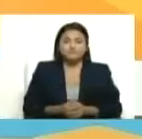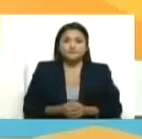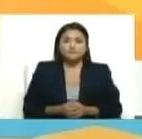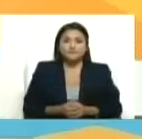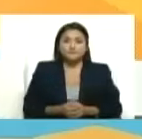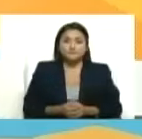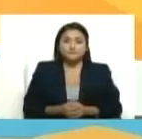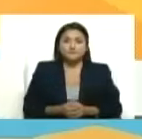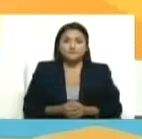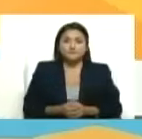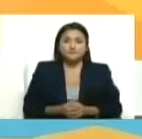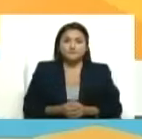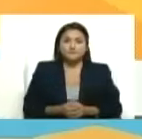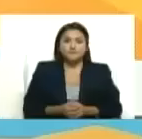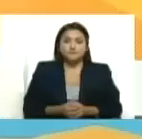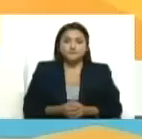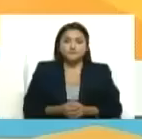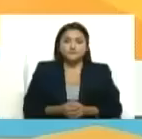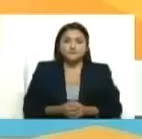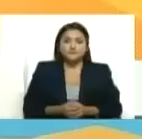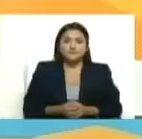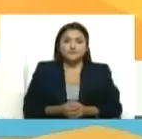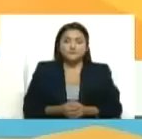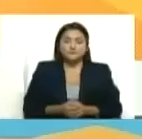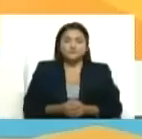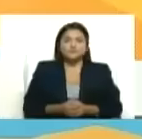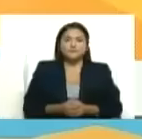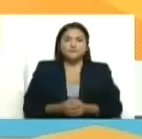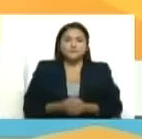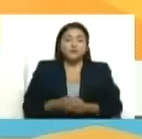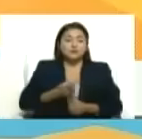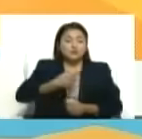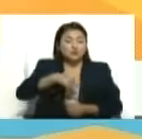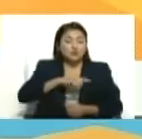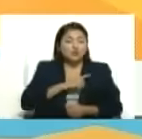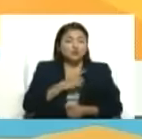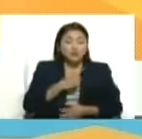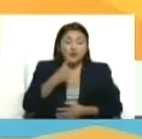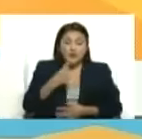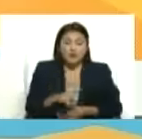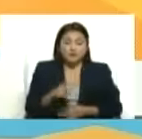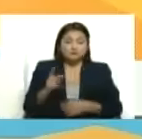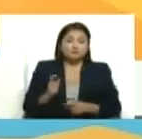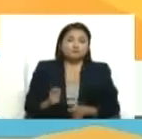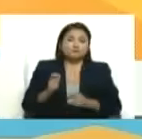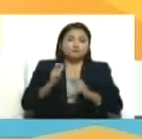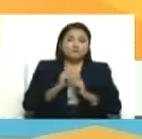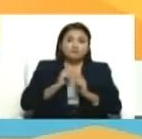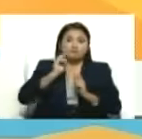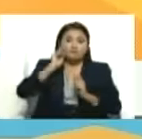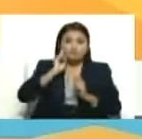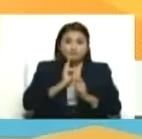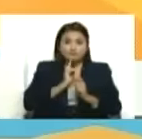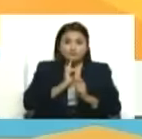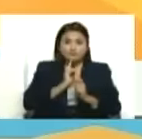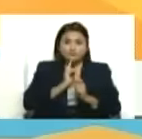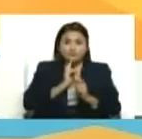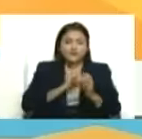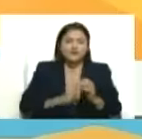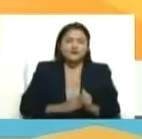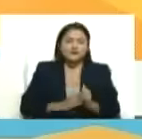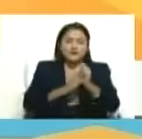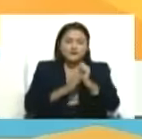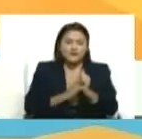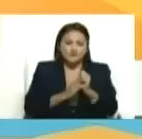es absolutamente un don muy preciado que nos legaron nuestros Libertadores que al mismo tiempo